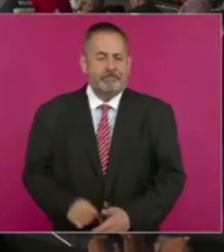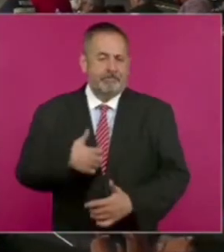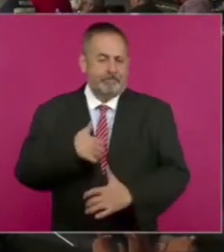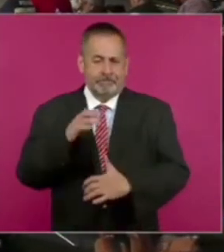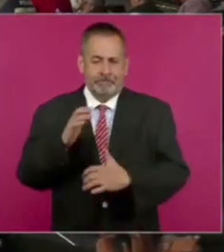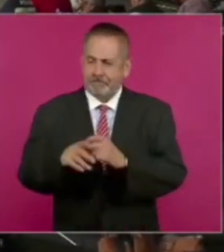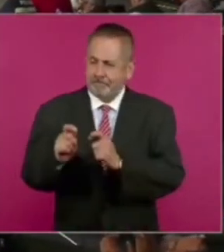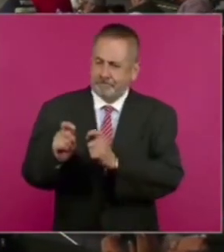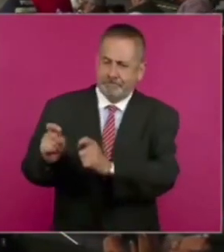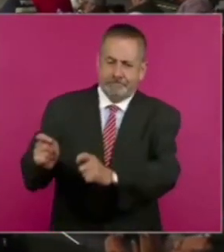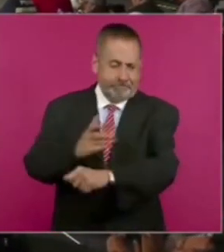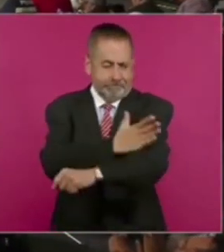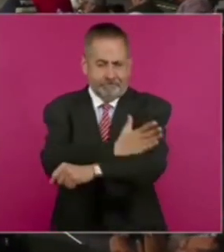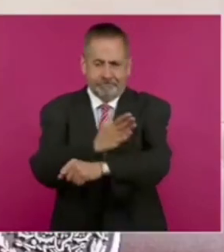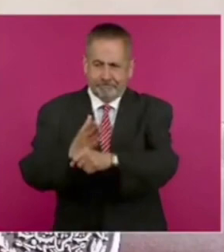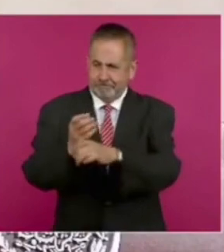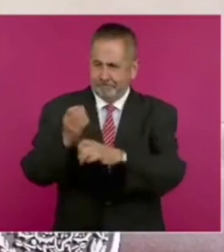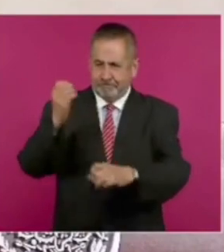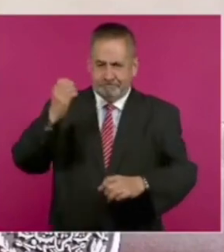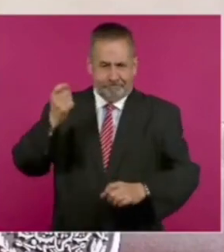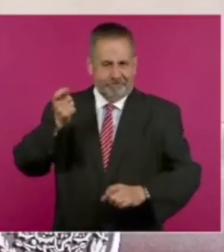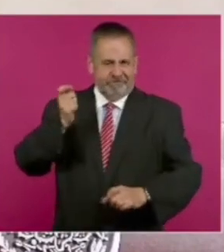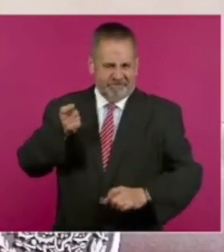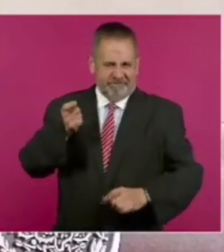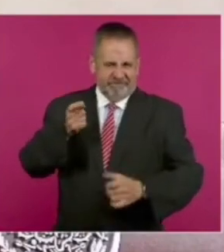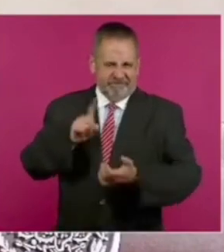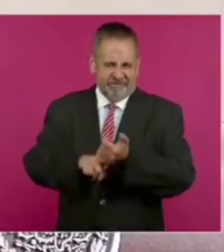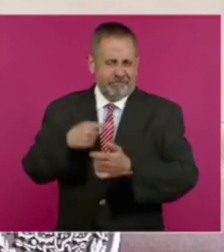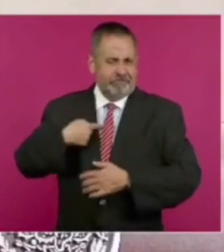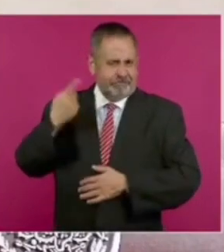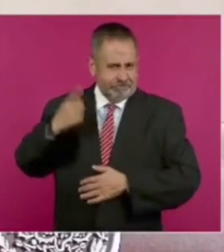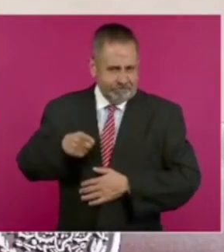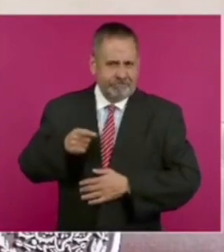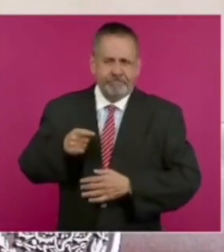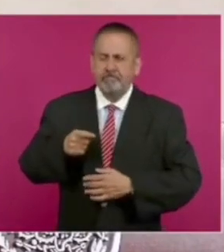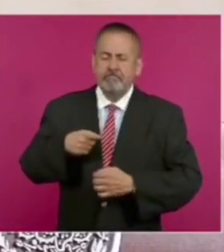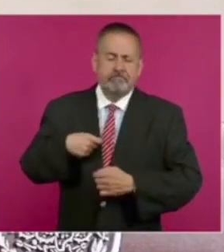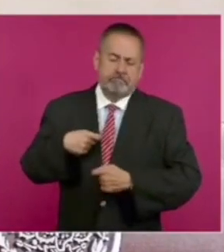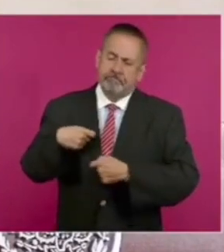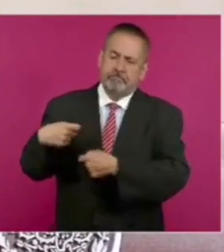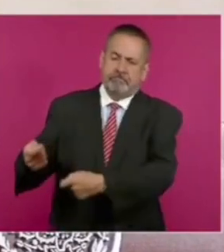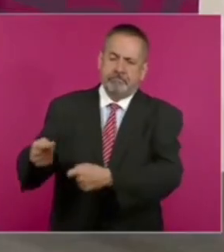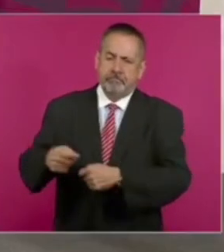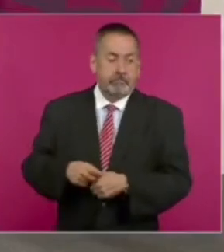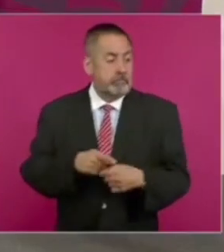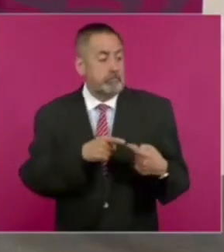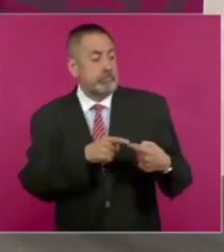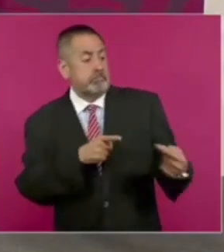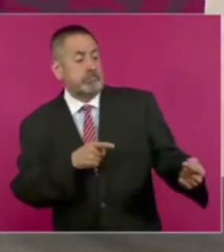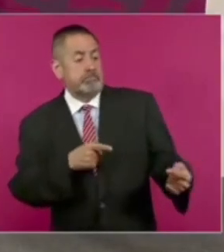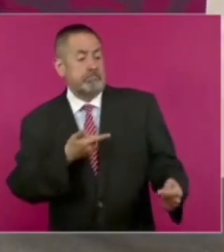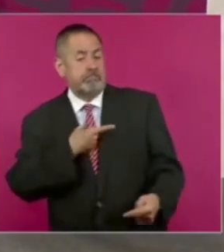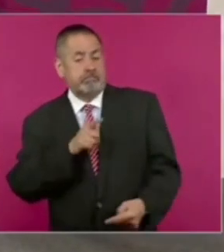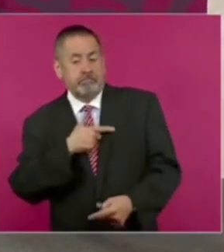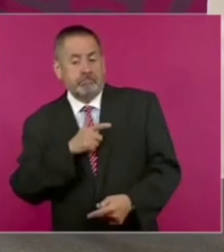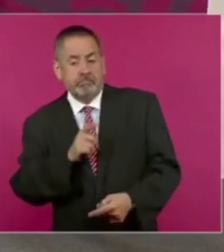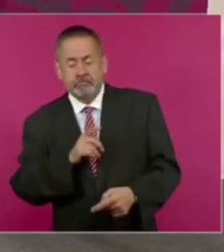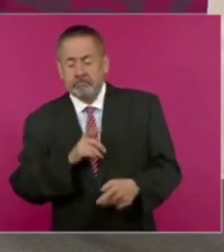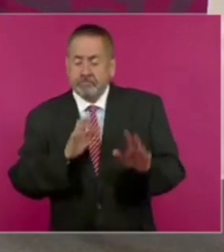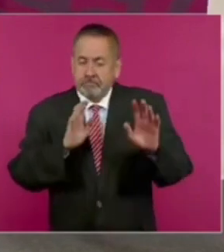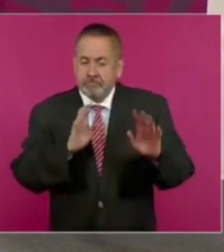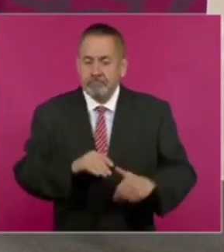no les haya gustado a mis adversarios, pero como no les gusta nada,